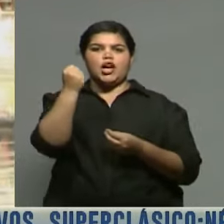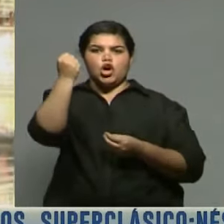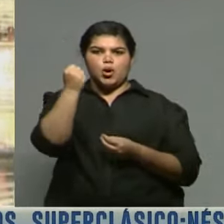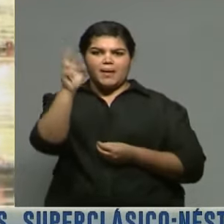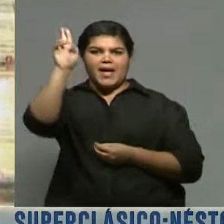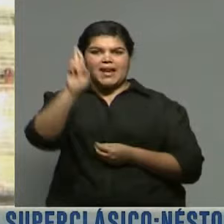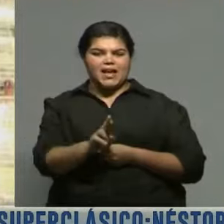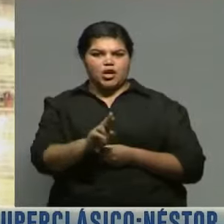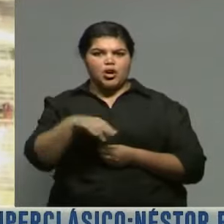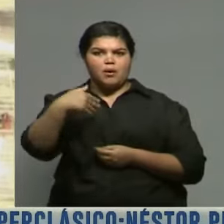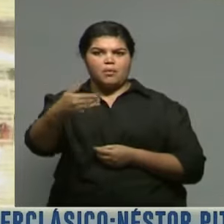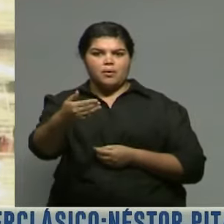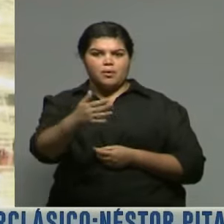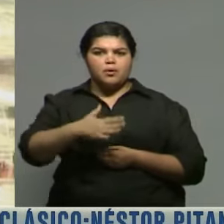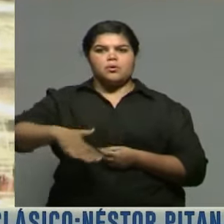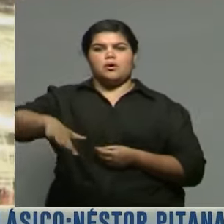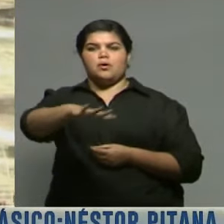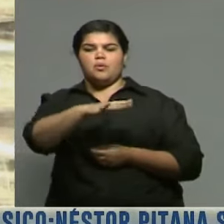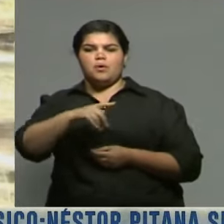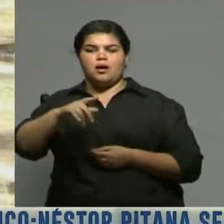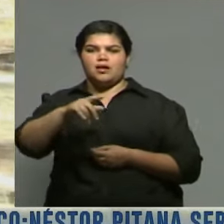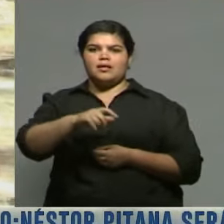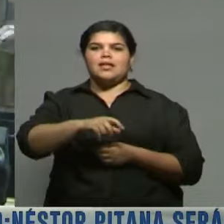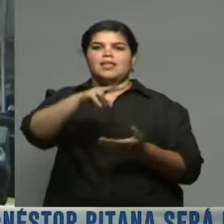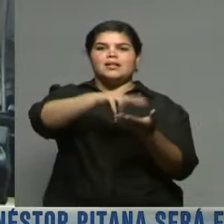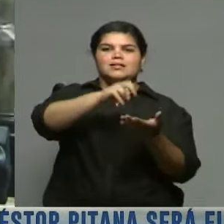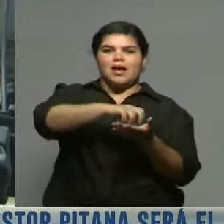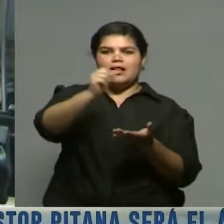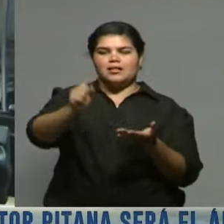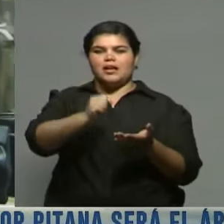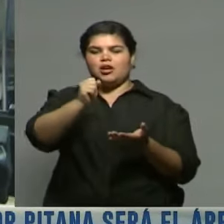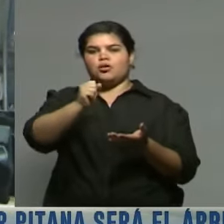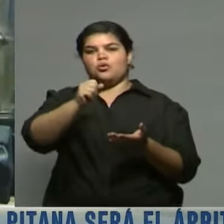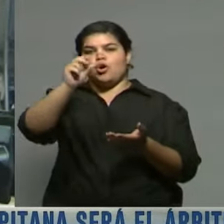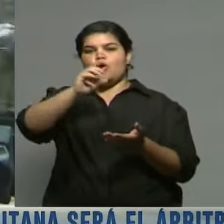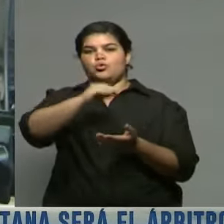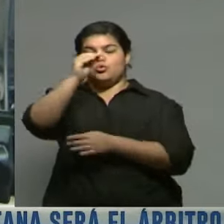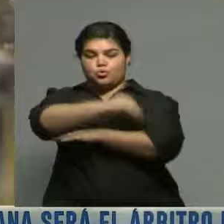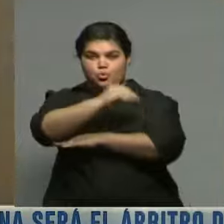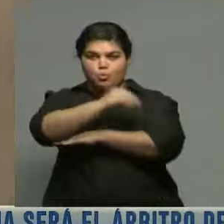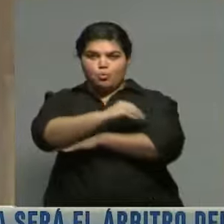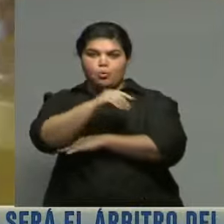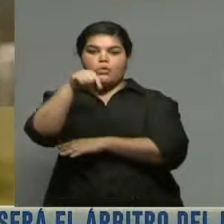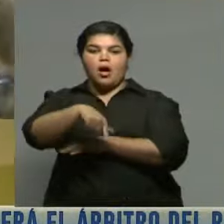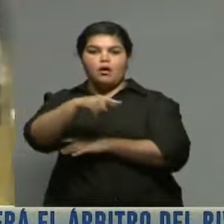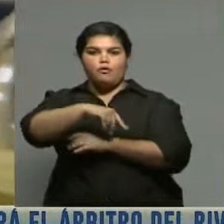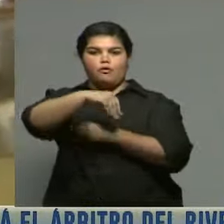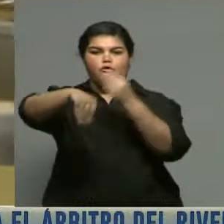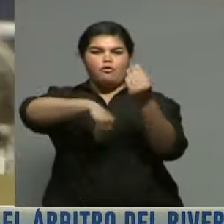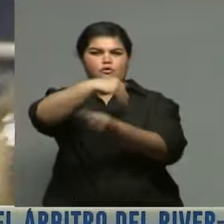regional de los oasis cordilleranos desde Salta hasta Chubut, de miles de familias que